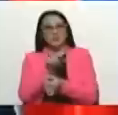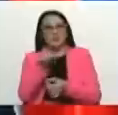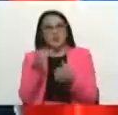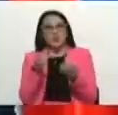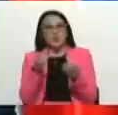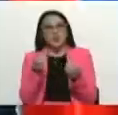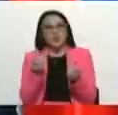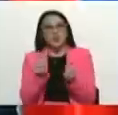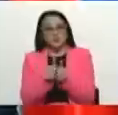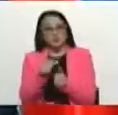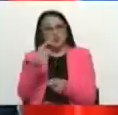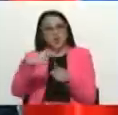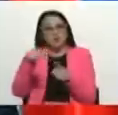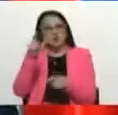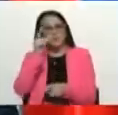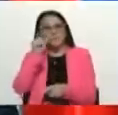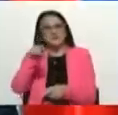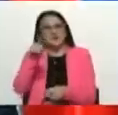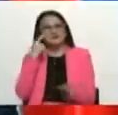criminal.